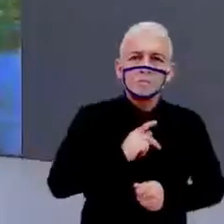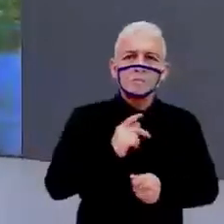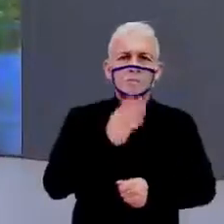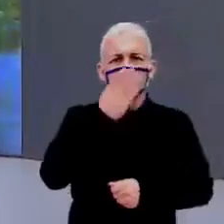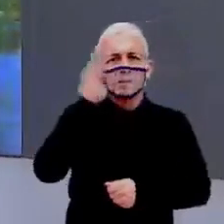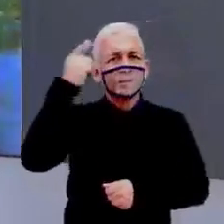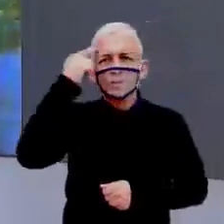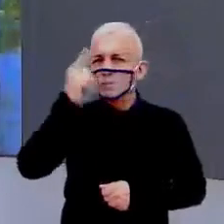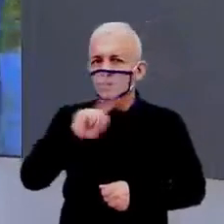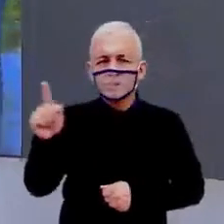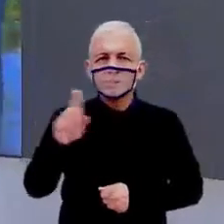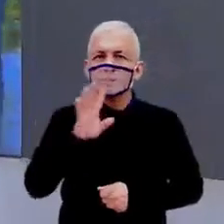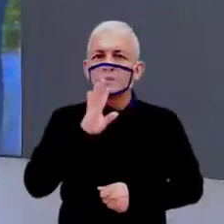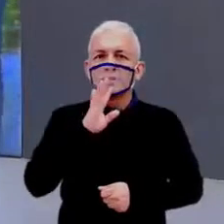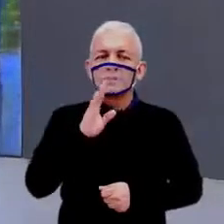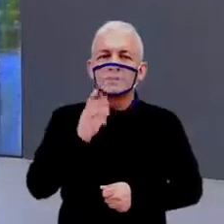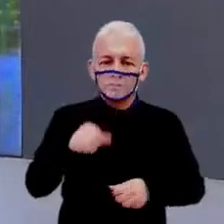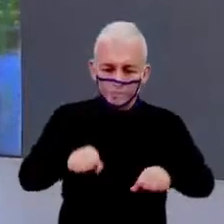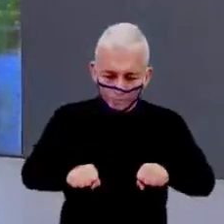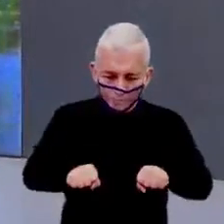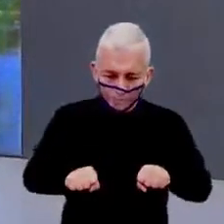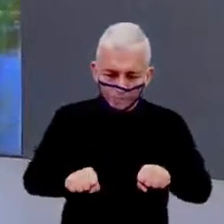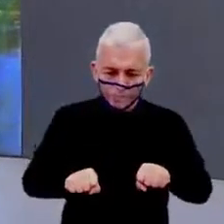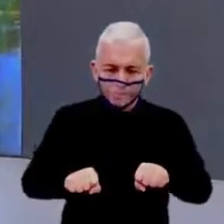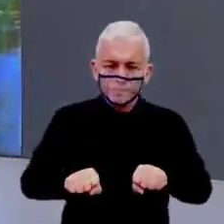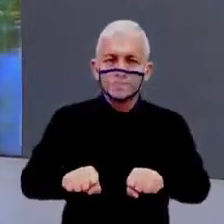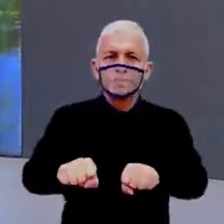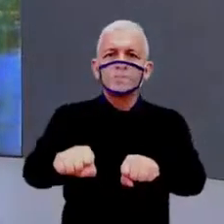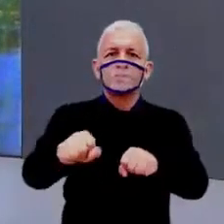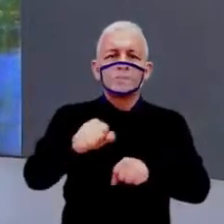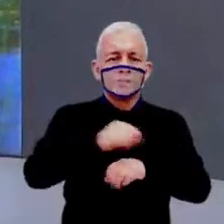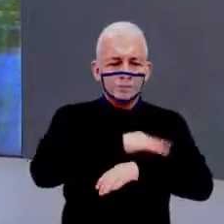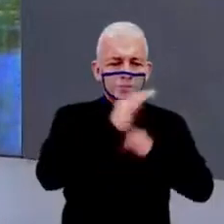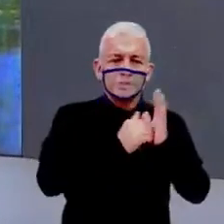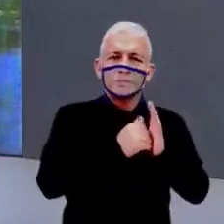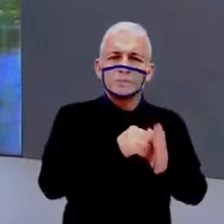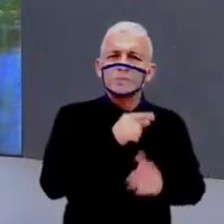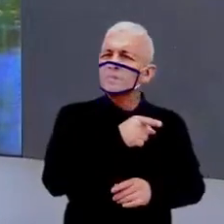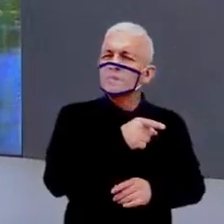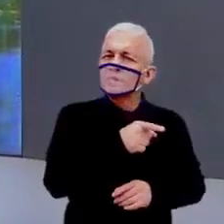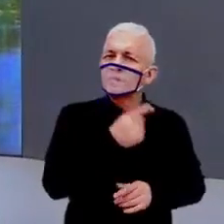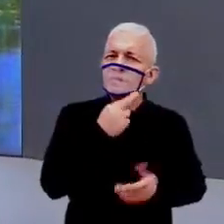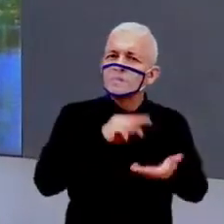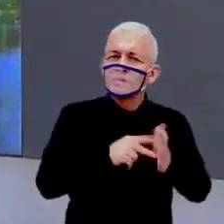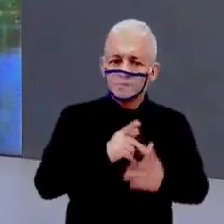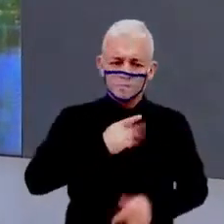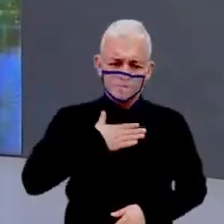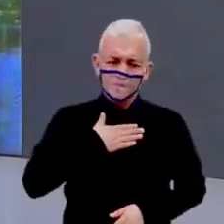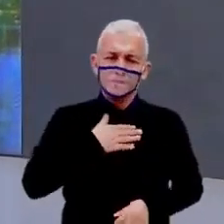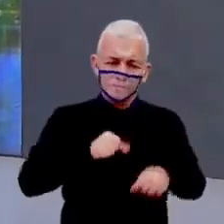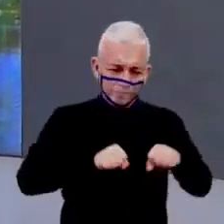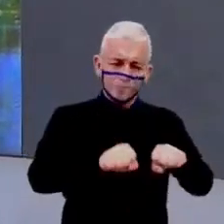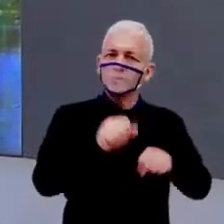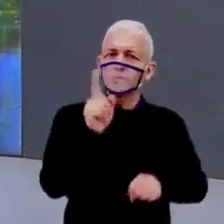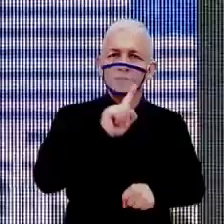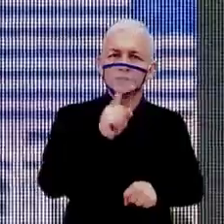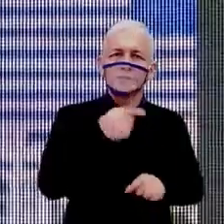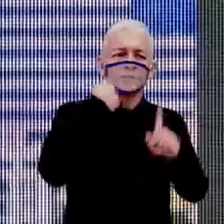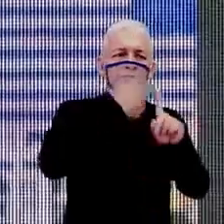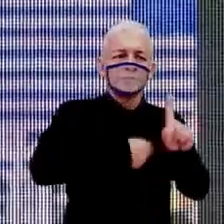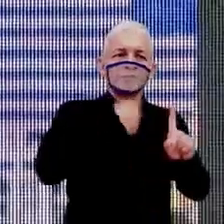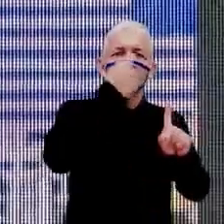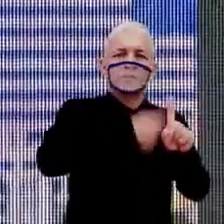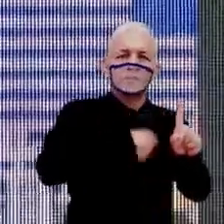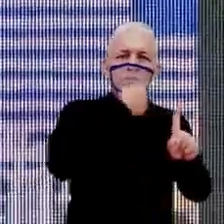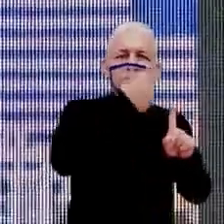barranquilleros no lo saben, pero quien maneja una carretilla en Barranquilla, en Barranquillita, normalmente no es dueño de la carretilla, la alquila